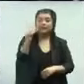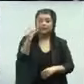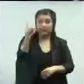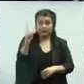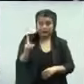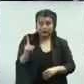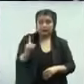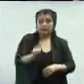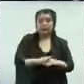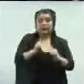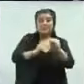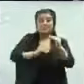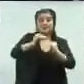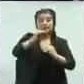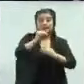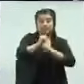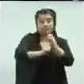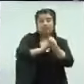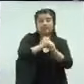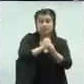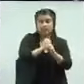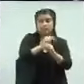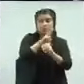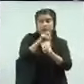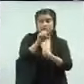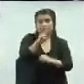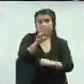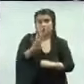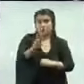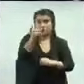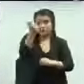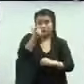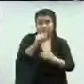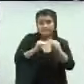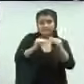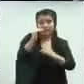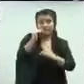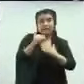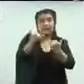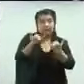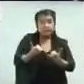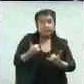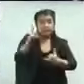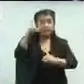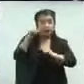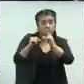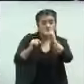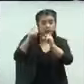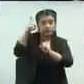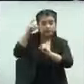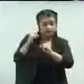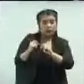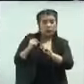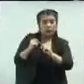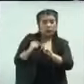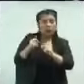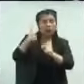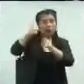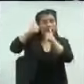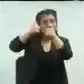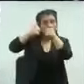presupuesto 2024 con la ampliación presupuestaria. Si ya se licitó alguno de los